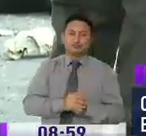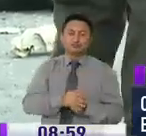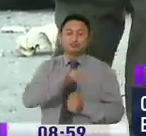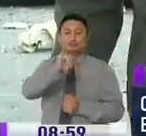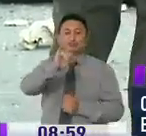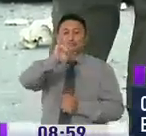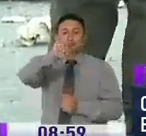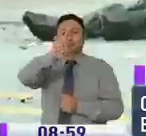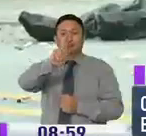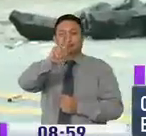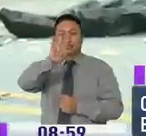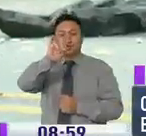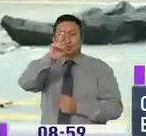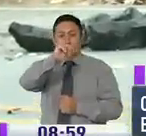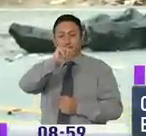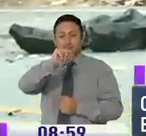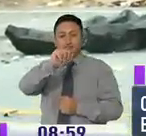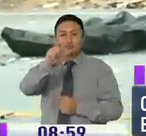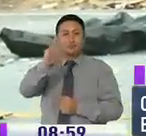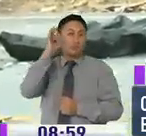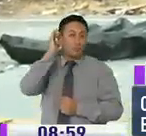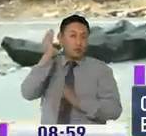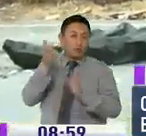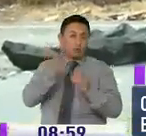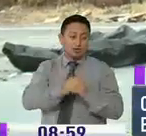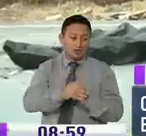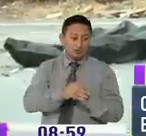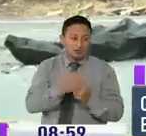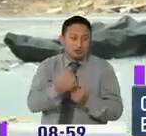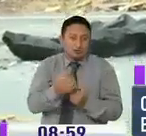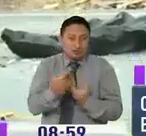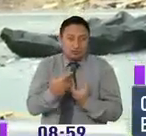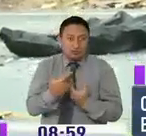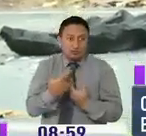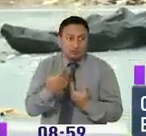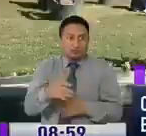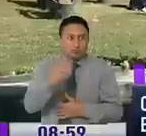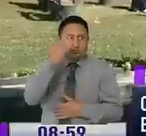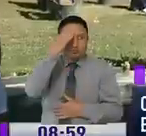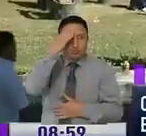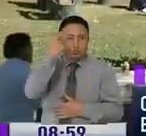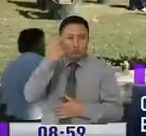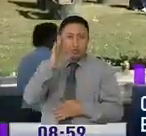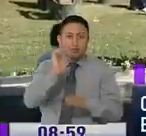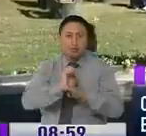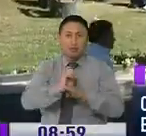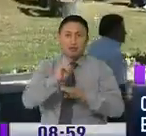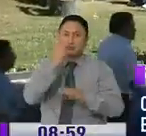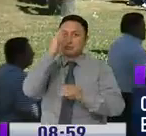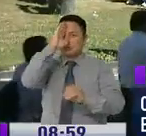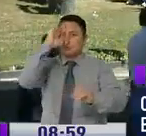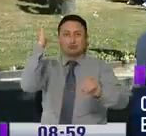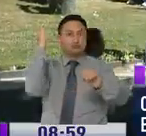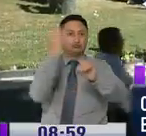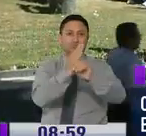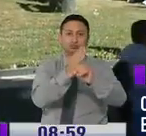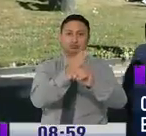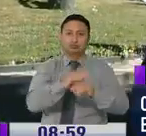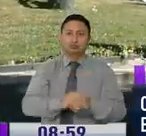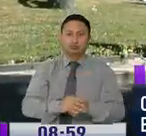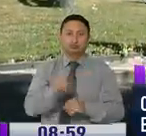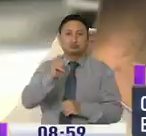el hijo de una mujer que murió en el siniestro, se enteró de lo sucedido días después, viajar a Ecuador se convirtió en una necesidad